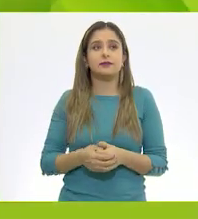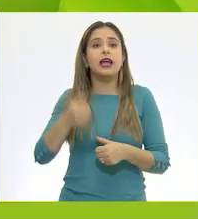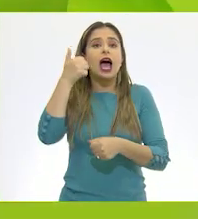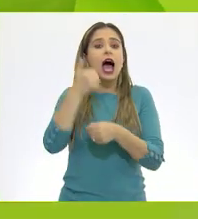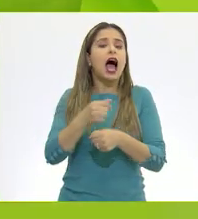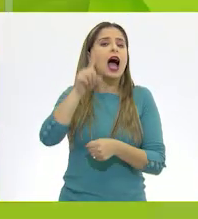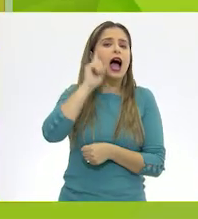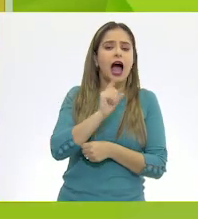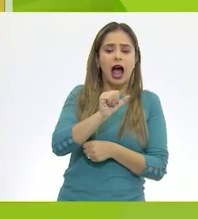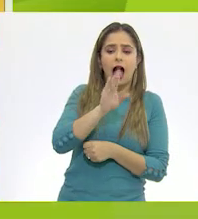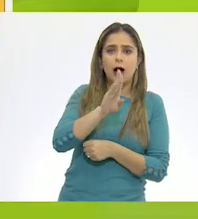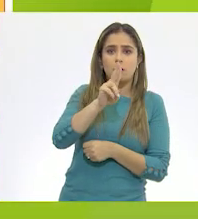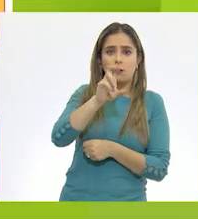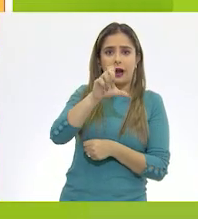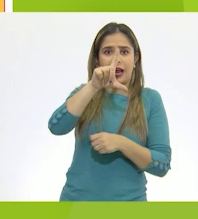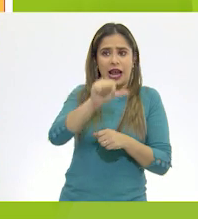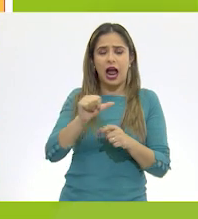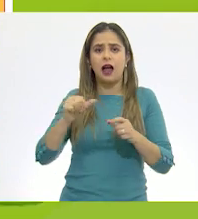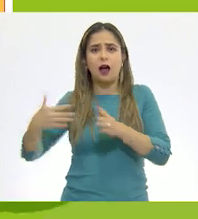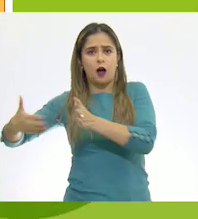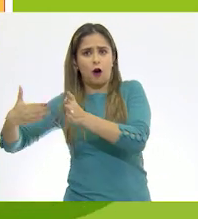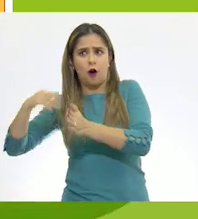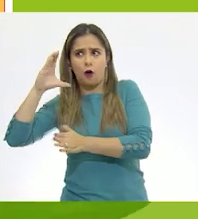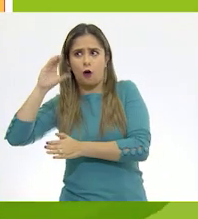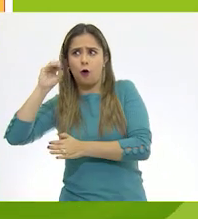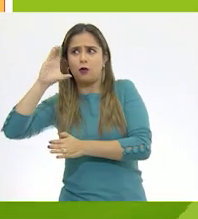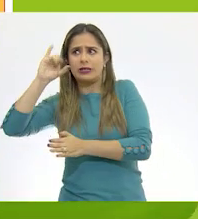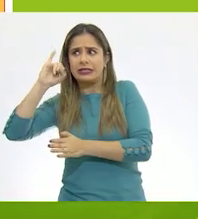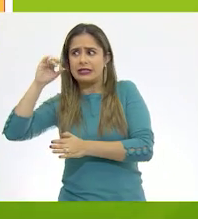¿Abuela rima con cocina?